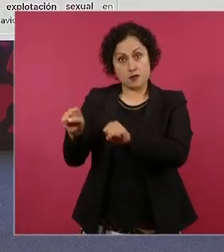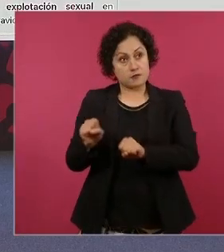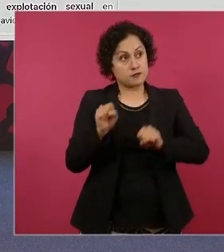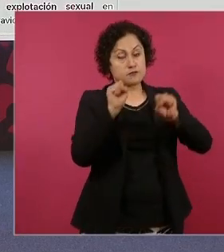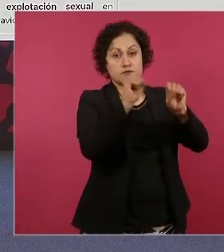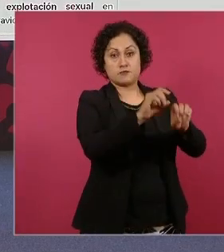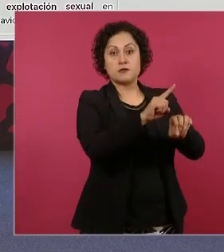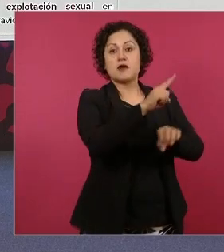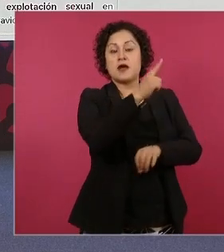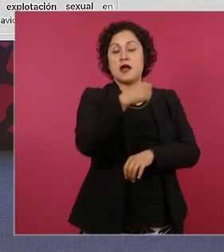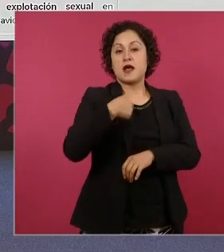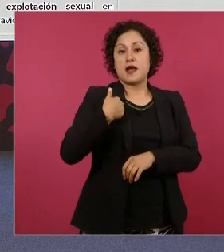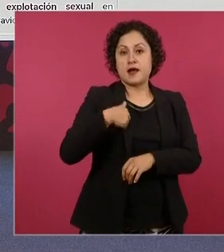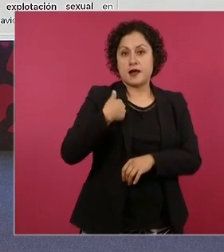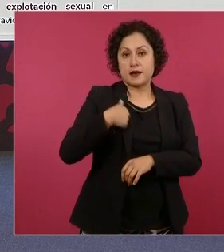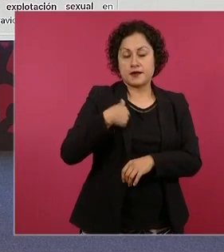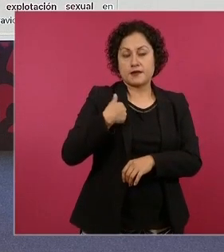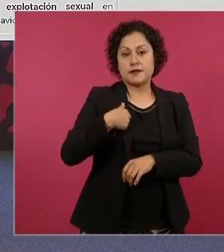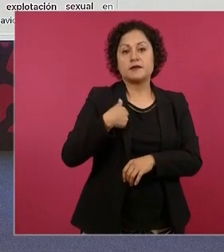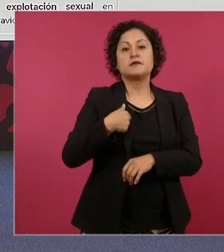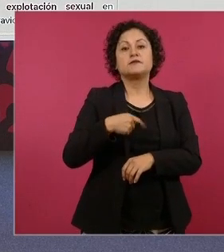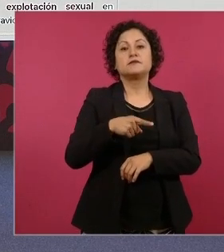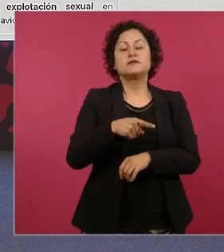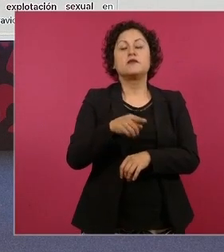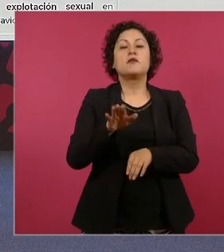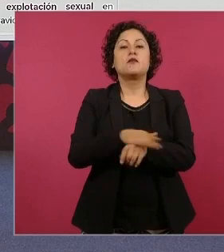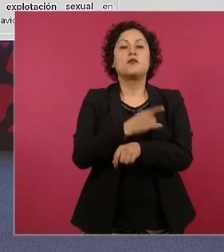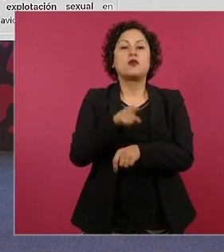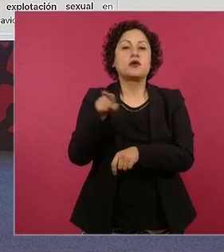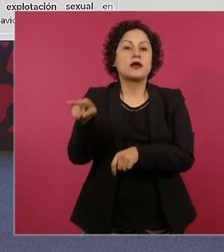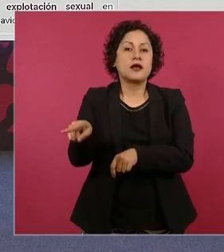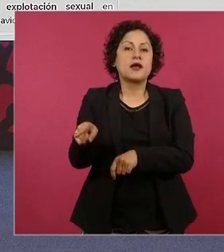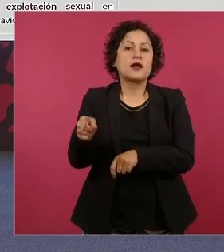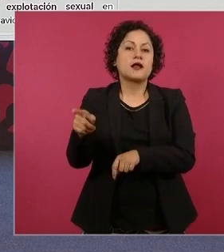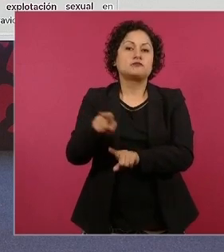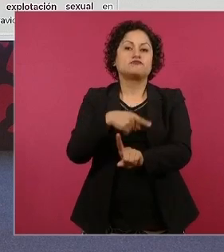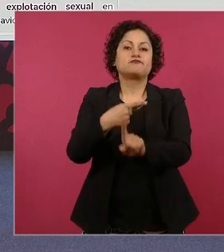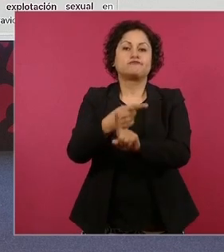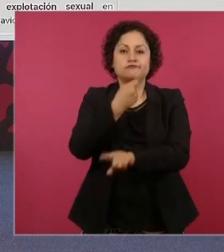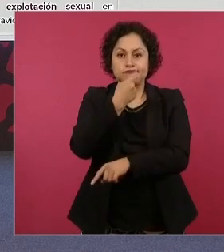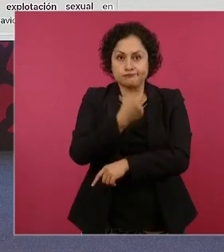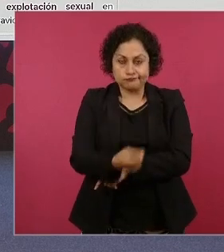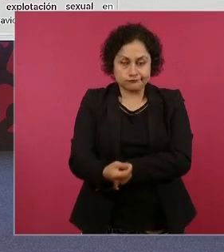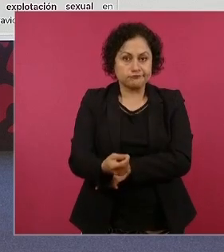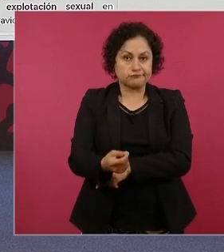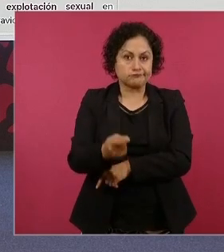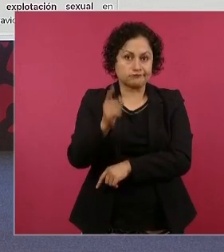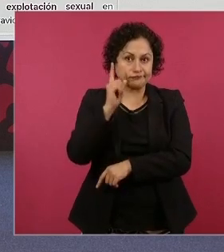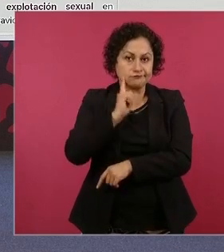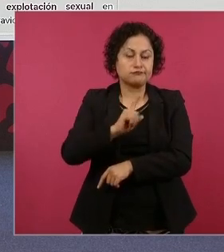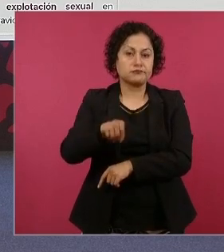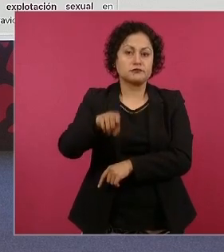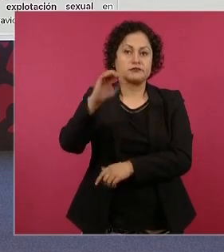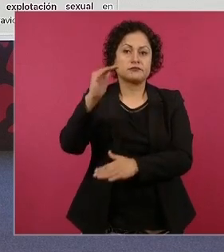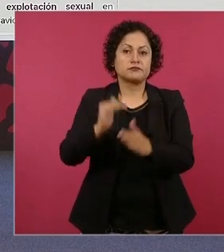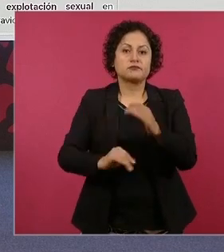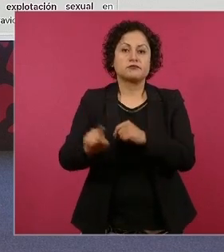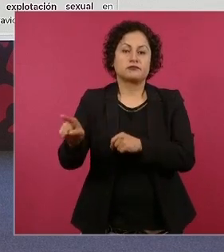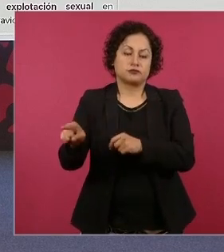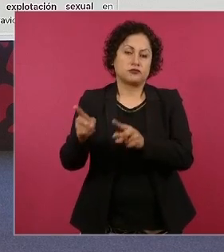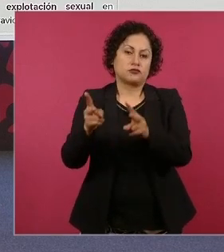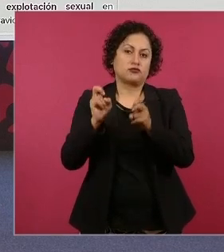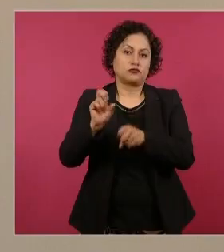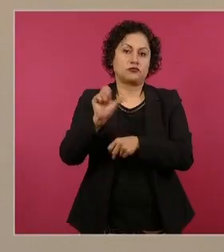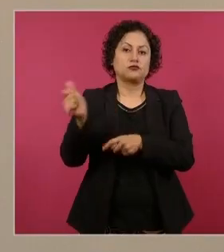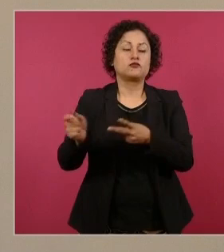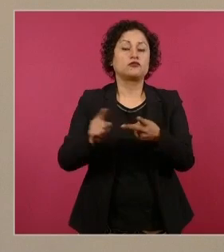tribunal de Canadá por los delitos de abuso sexual de una menor de edad, robo equiparado y desobediencia particular. El segundo caso,